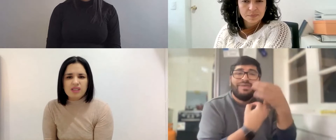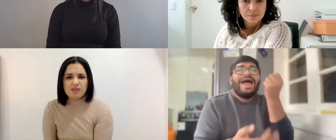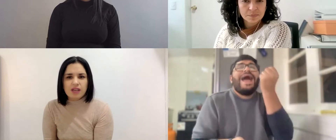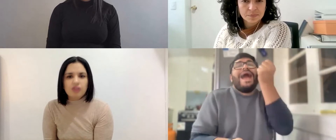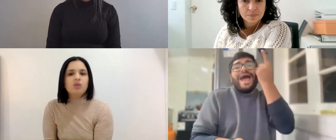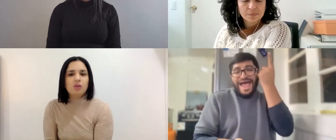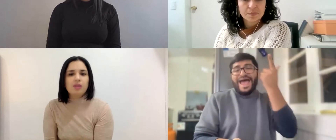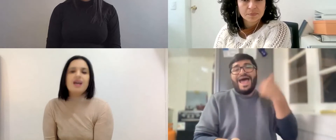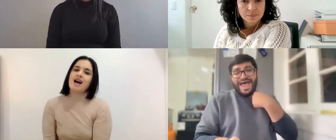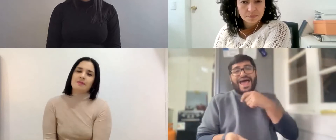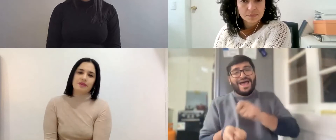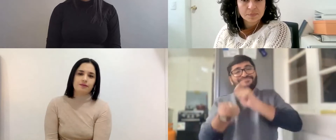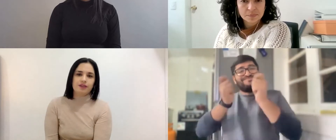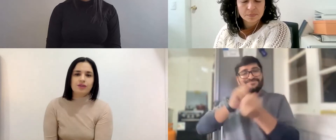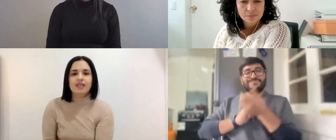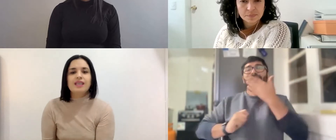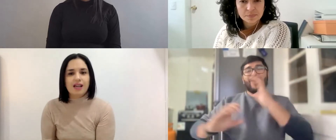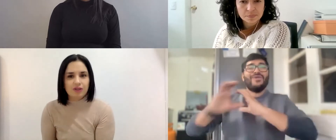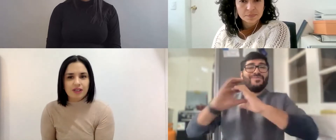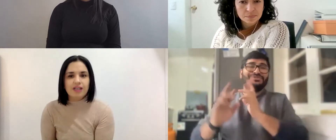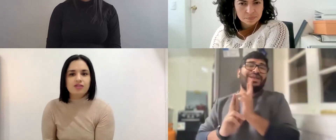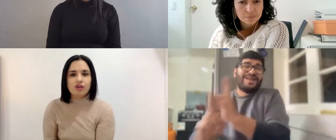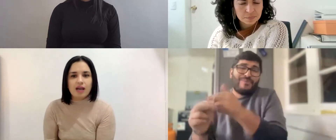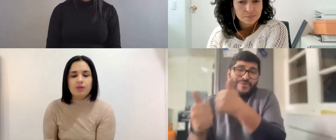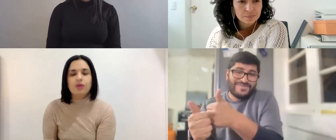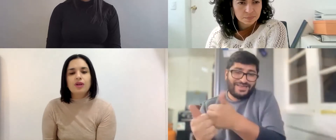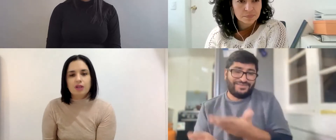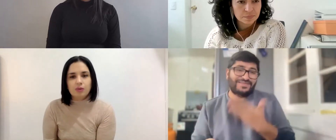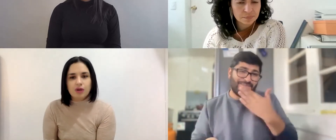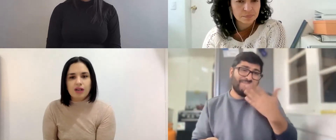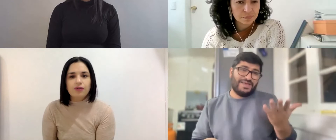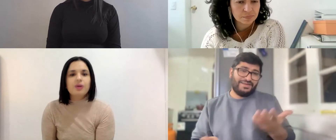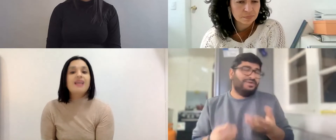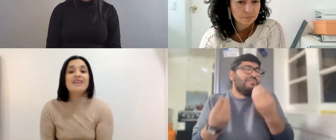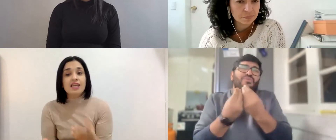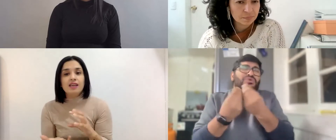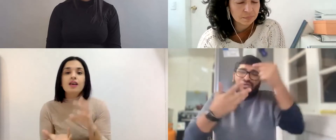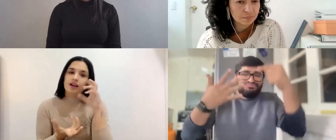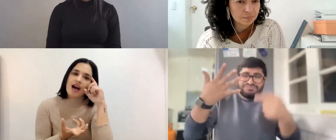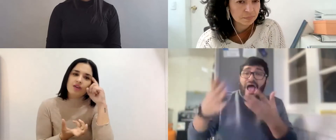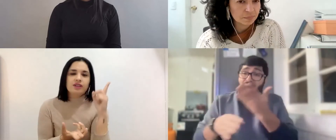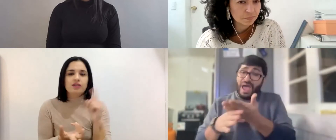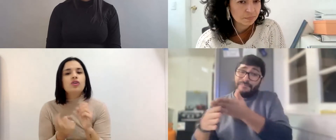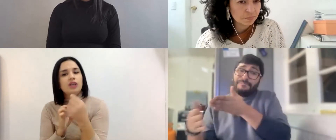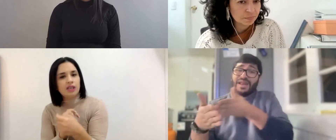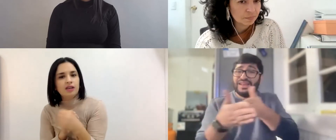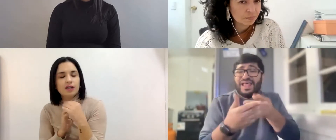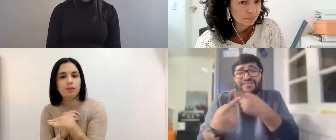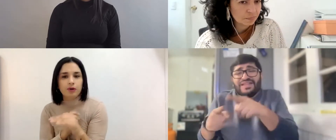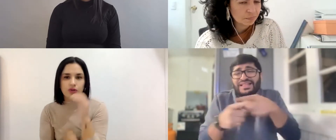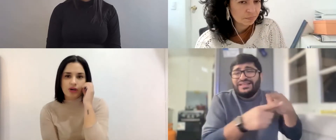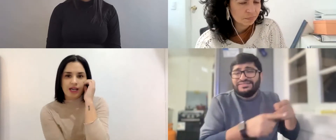sabe, ¿qué significa esto? ¿Me lo explica? Perfecto. Y ya lo internalizo, lo cambio y busco la forma, y ahí, lo entiendo